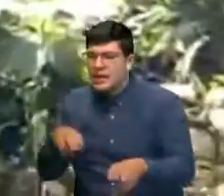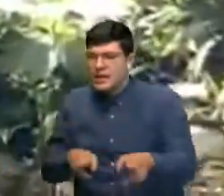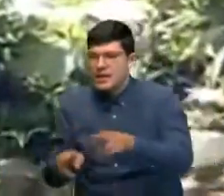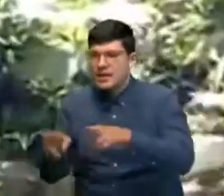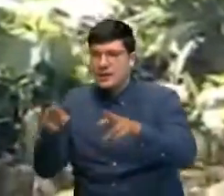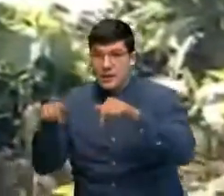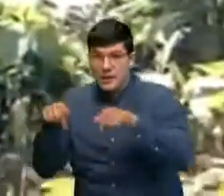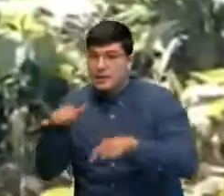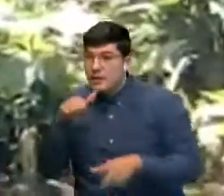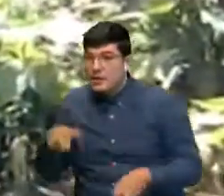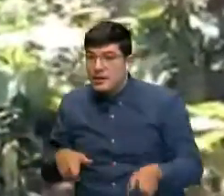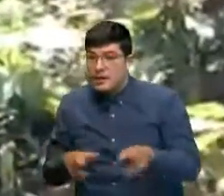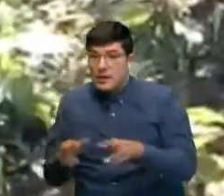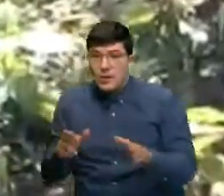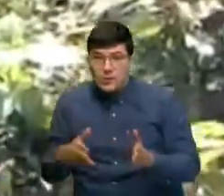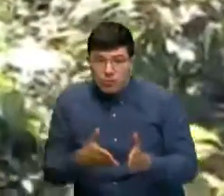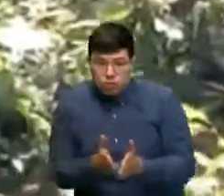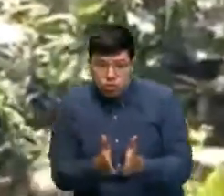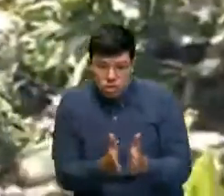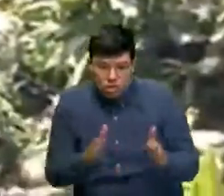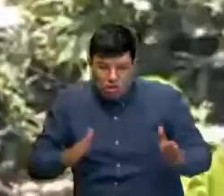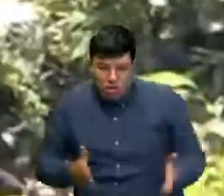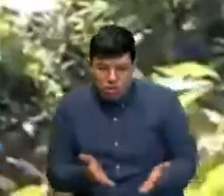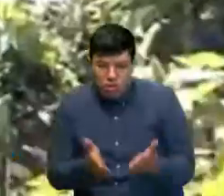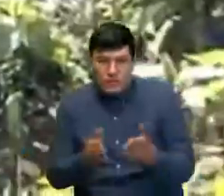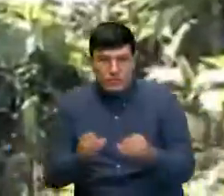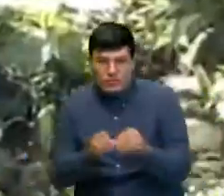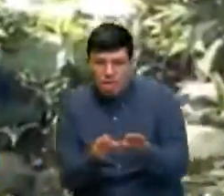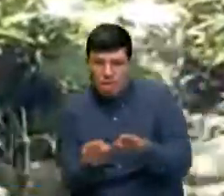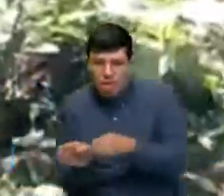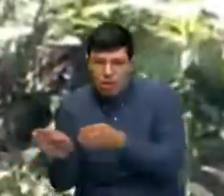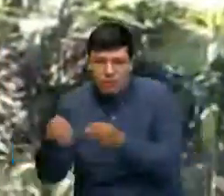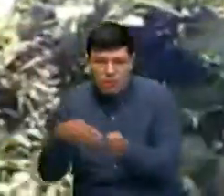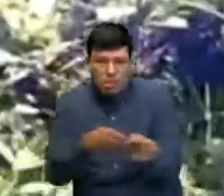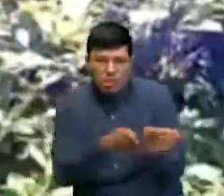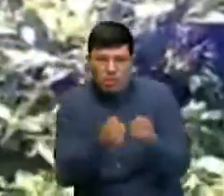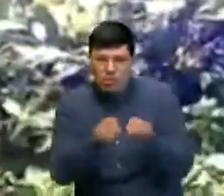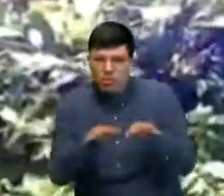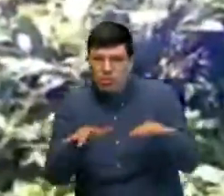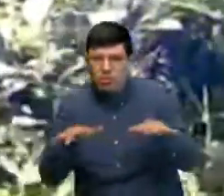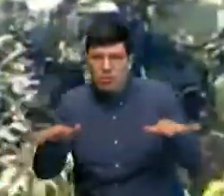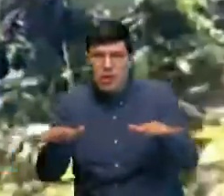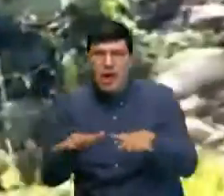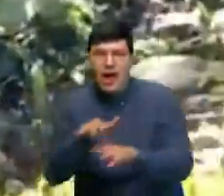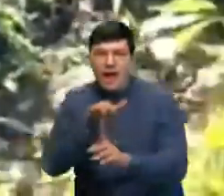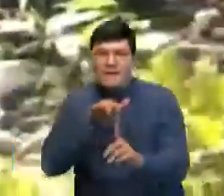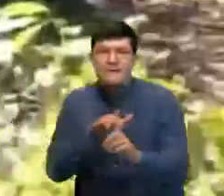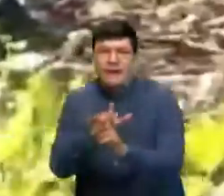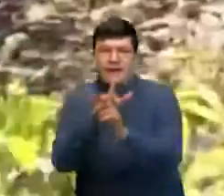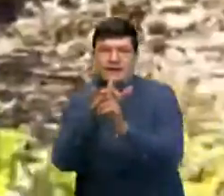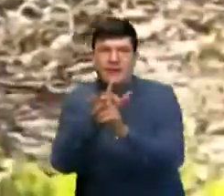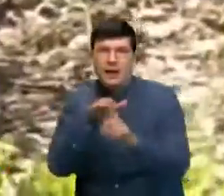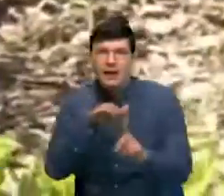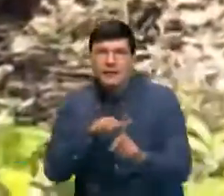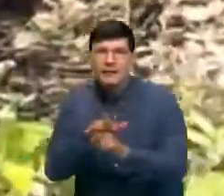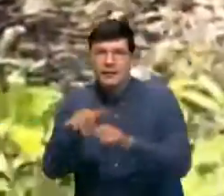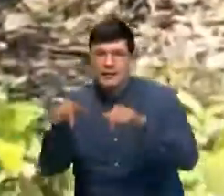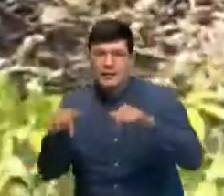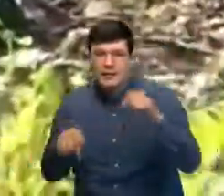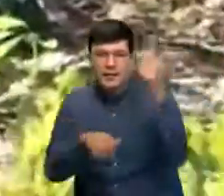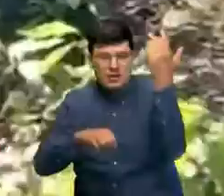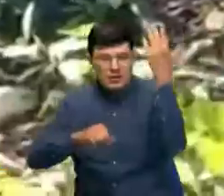baja por el centro bota los chorros hacia los lados y está perjudicando las aletas del puente